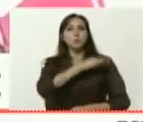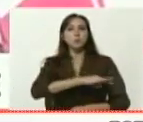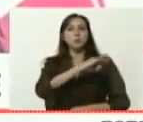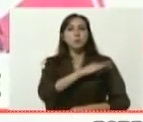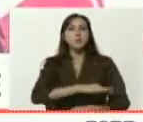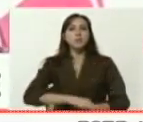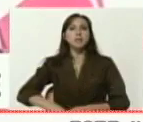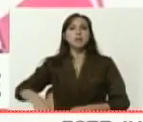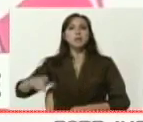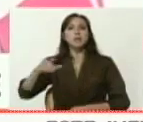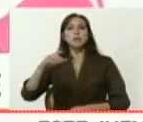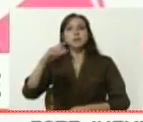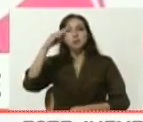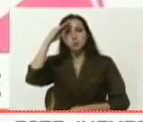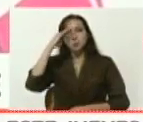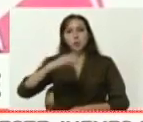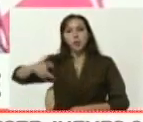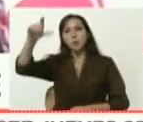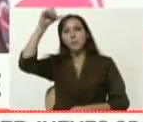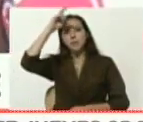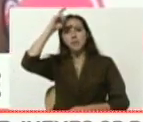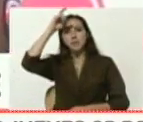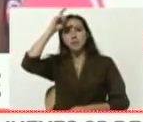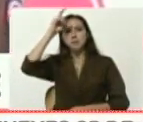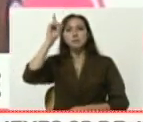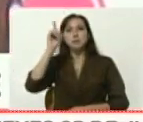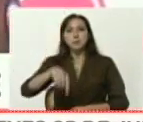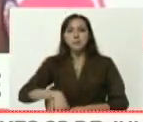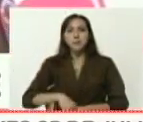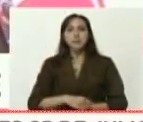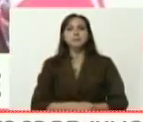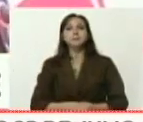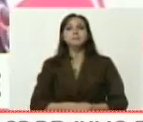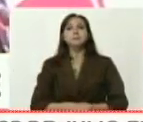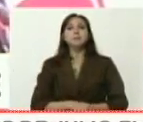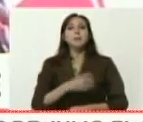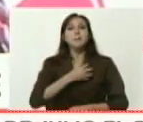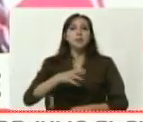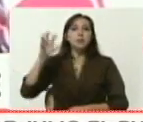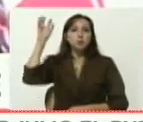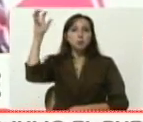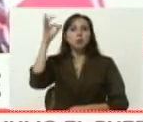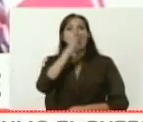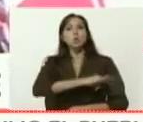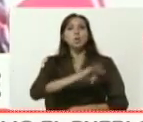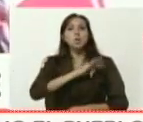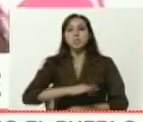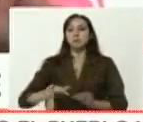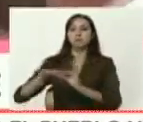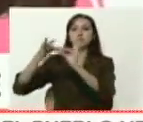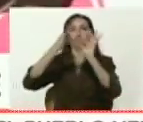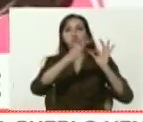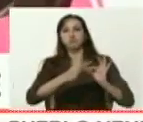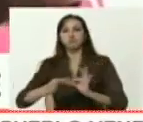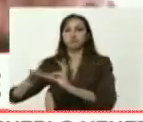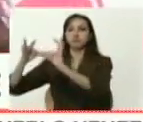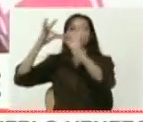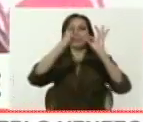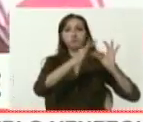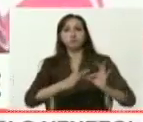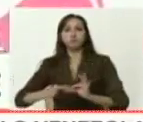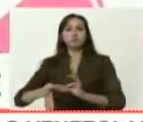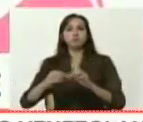miliciano, milicianos socialistas y patriotas socialistas, una liga perfecta, unidos en un solo